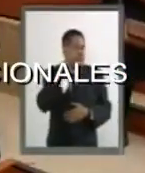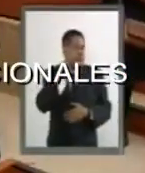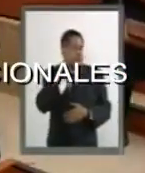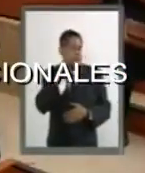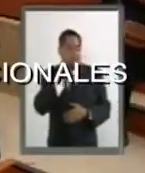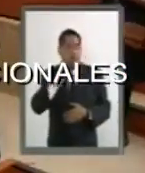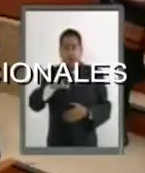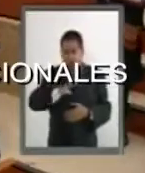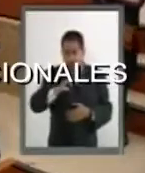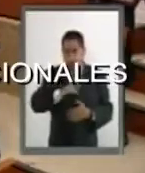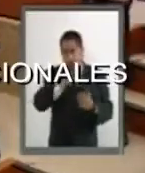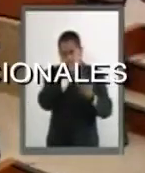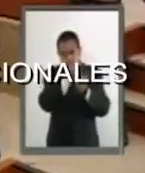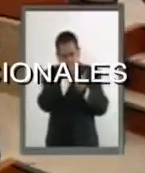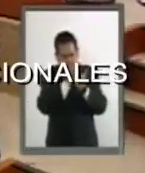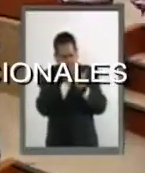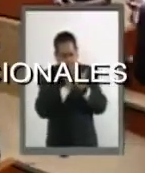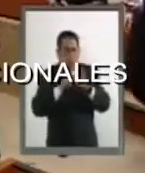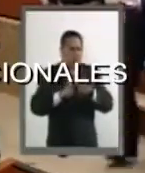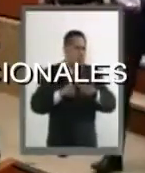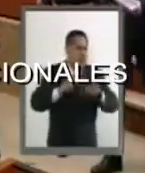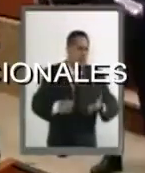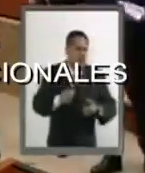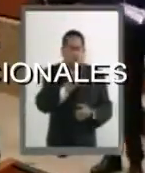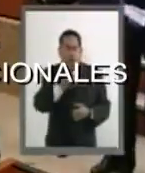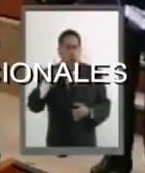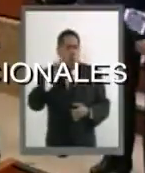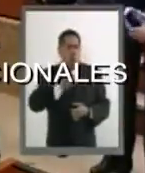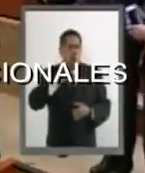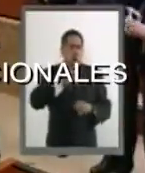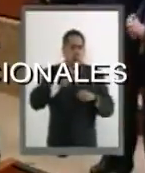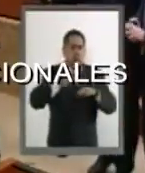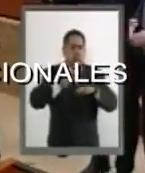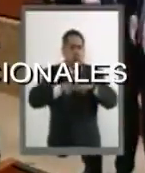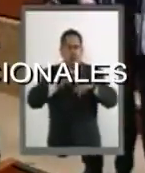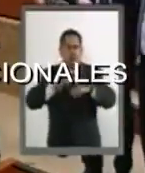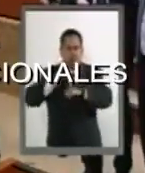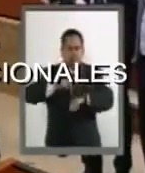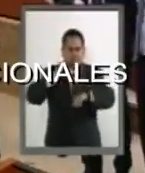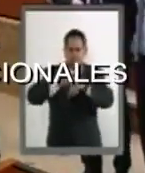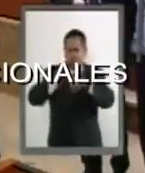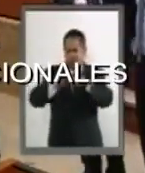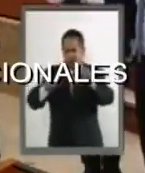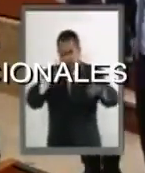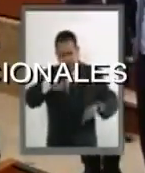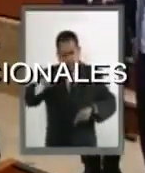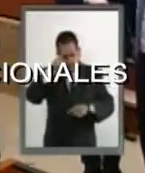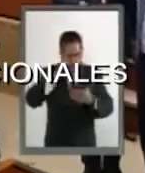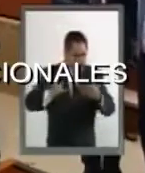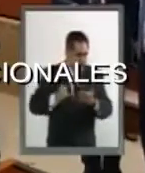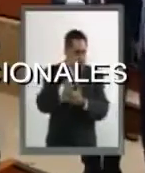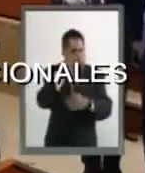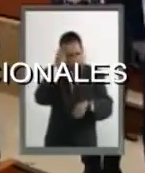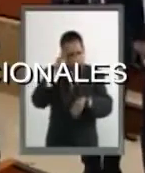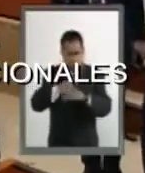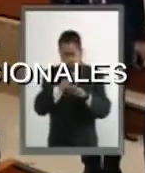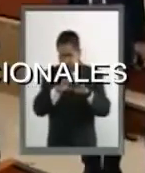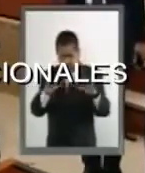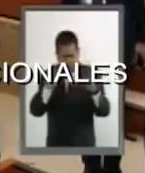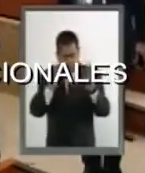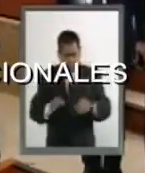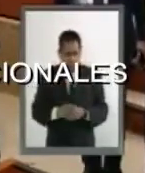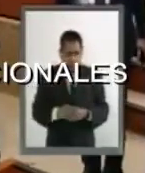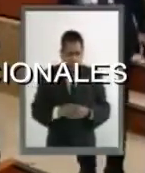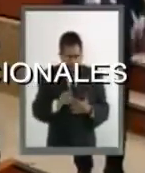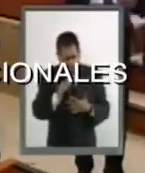Dinero, que reducirá el financiamiento a los partidos políticos en ese estado. Los legisladores aprobaron que en años electorales el dinero